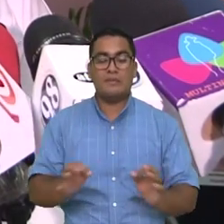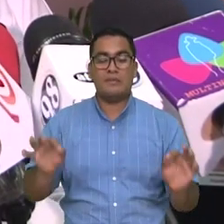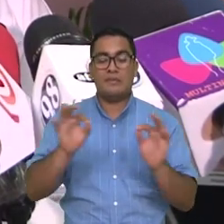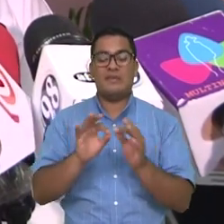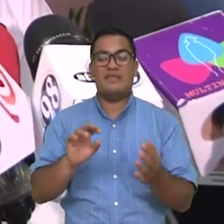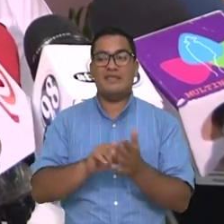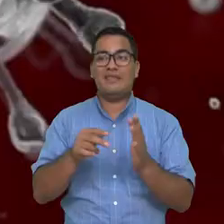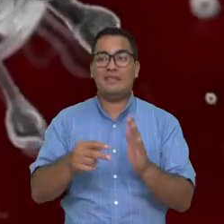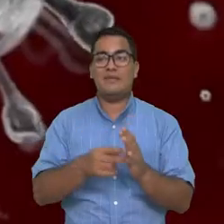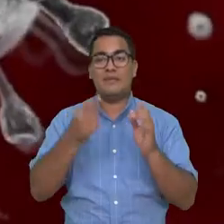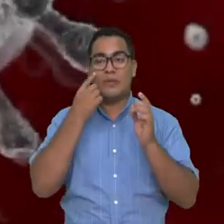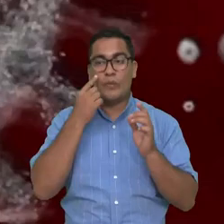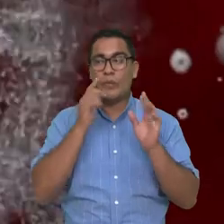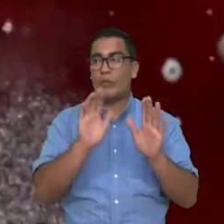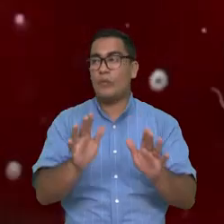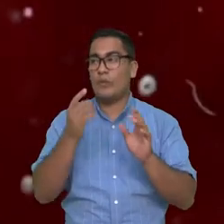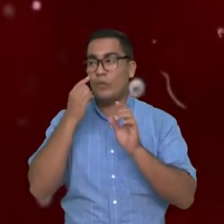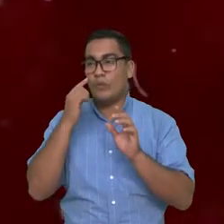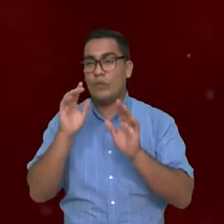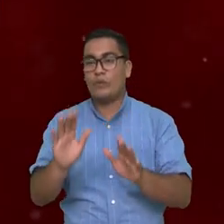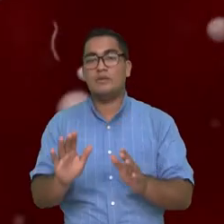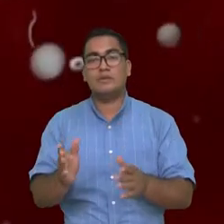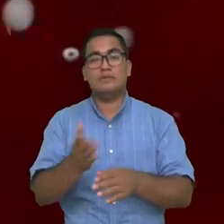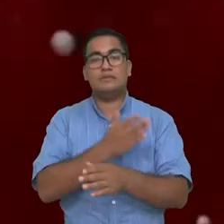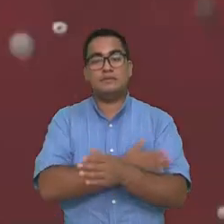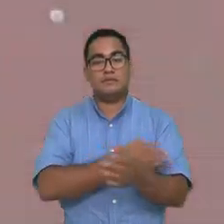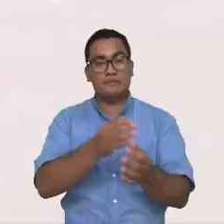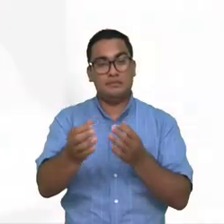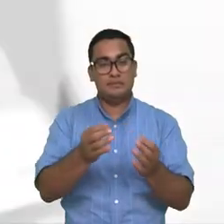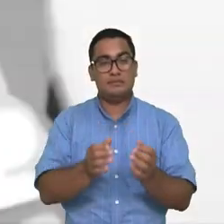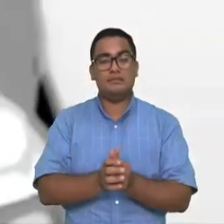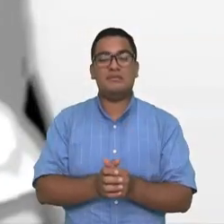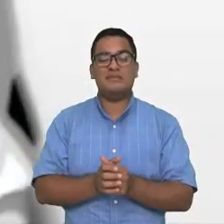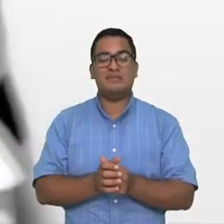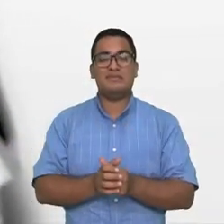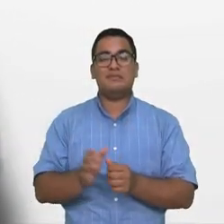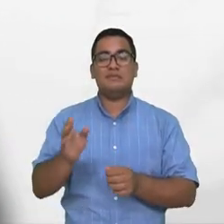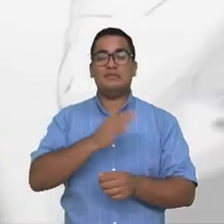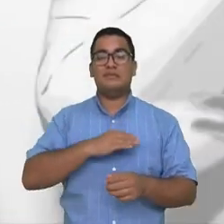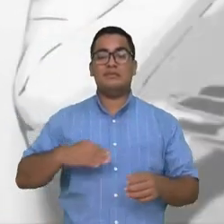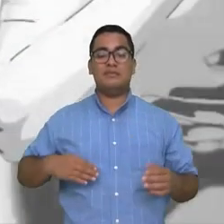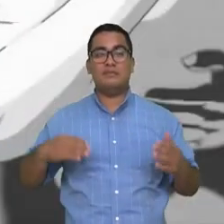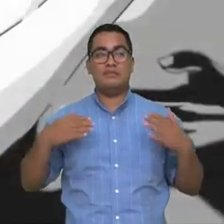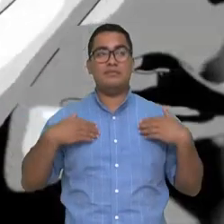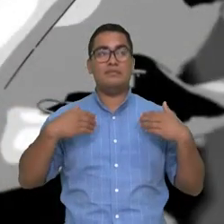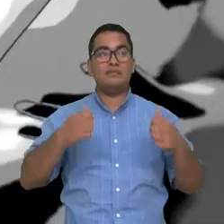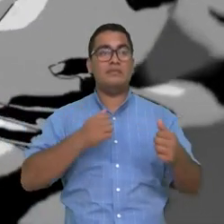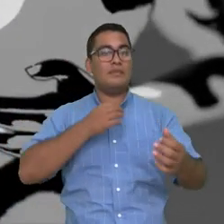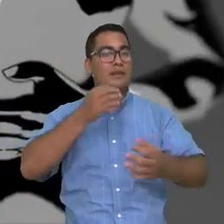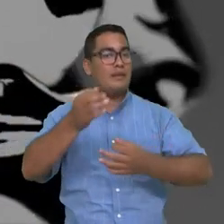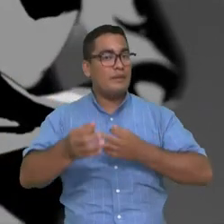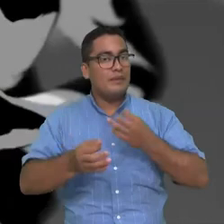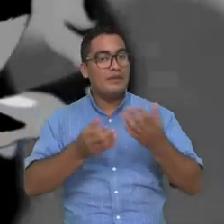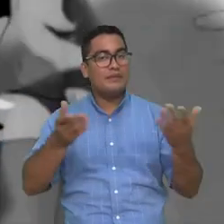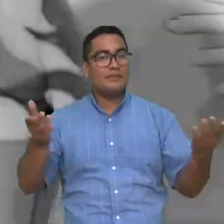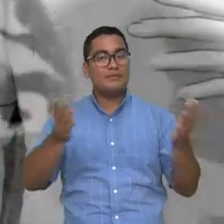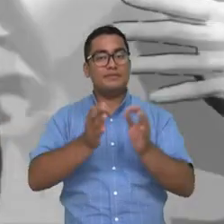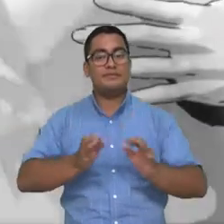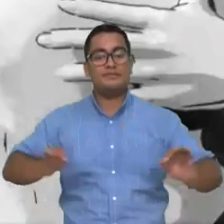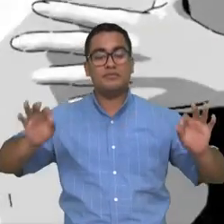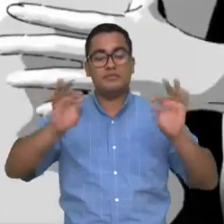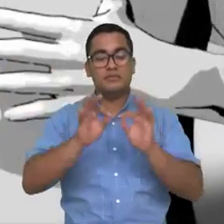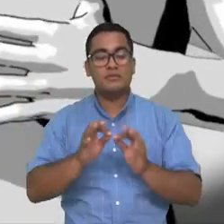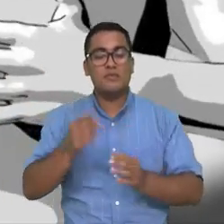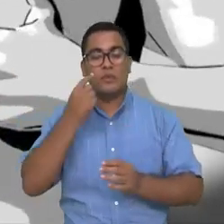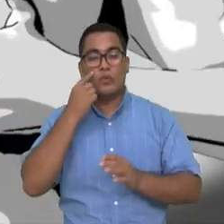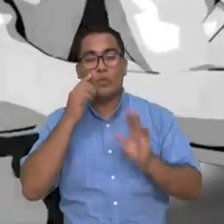de prevención que hemos venido repitiendo. A su vez, la ministra explicó que como parte de los protocolos de contención